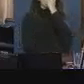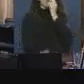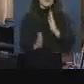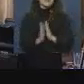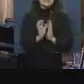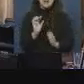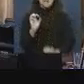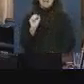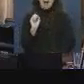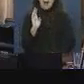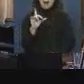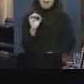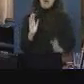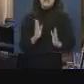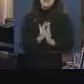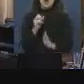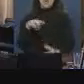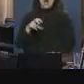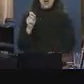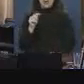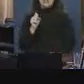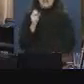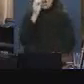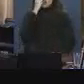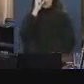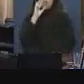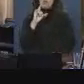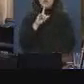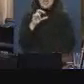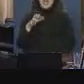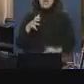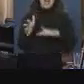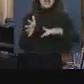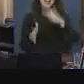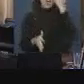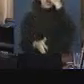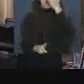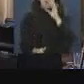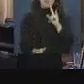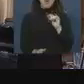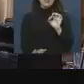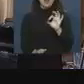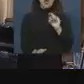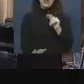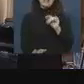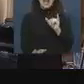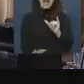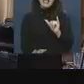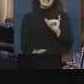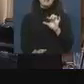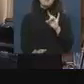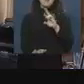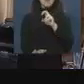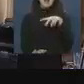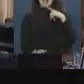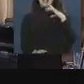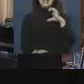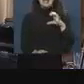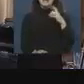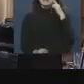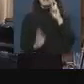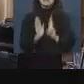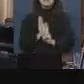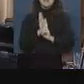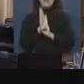de San Pablo San Juan de la costa osorno pulg rí negro Puerto octay y purranque en particular pero representando Sin